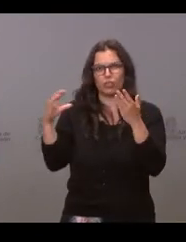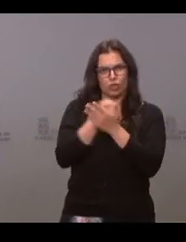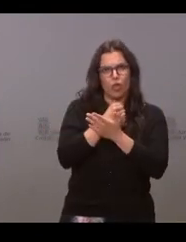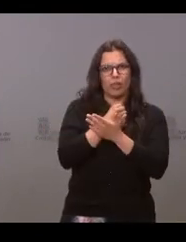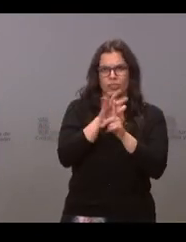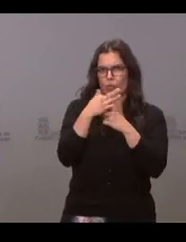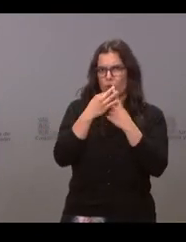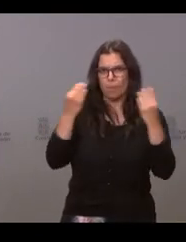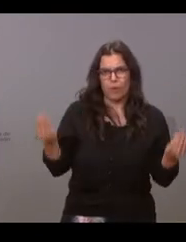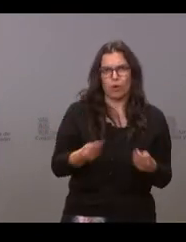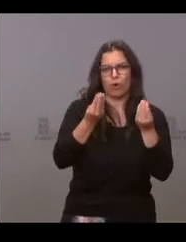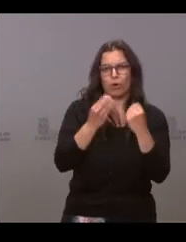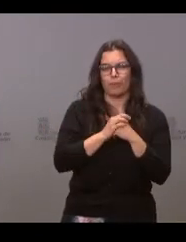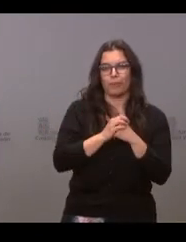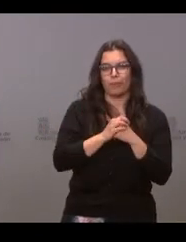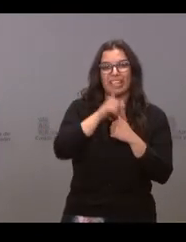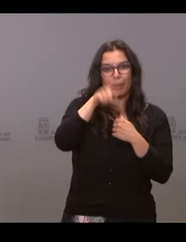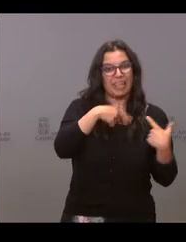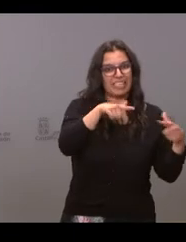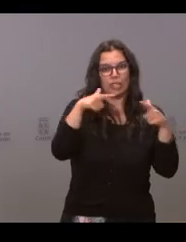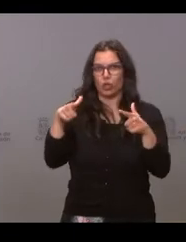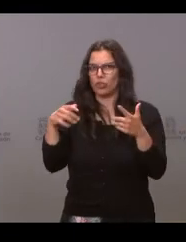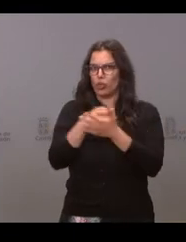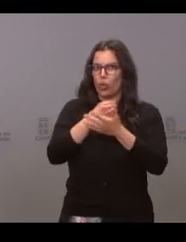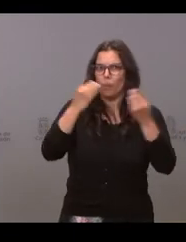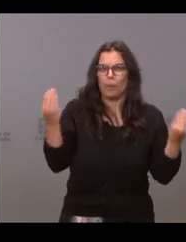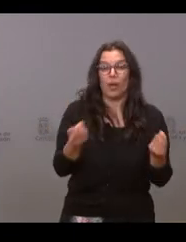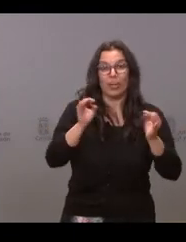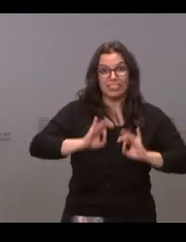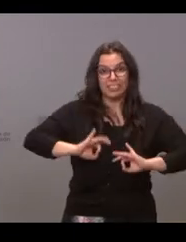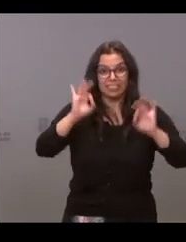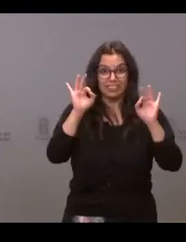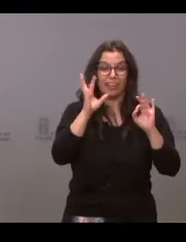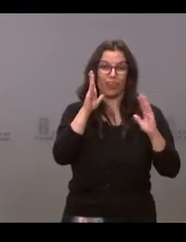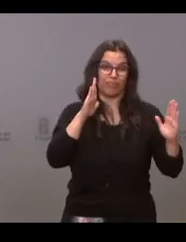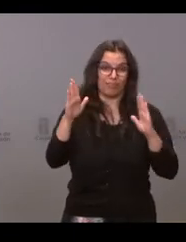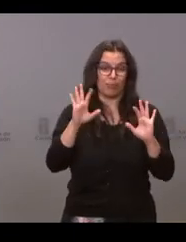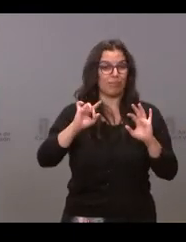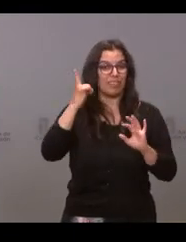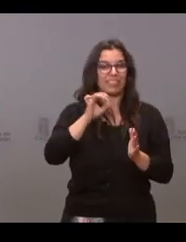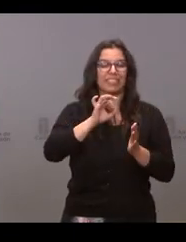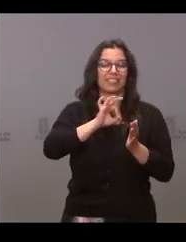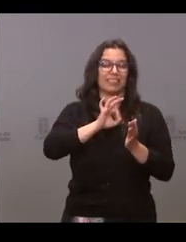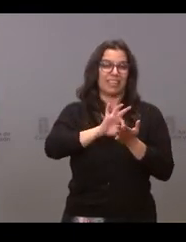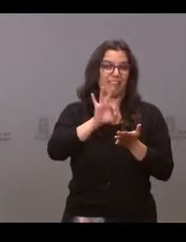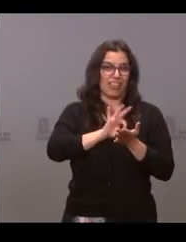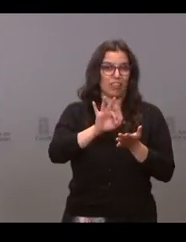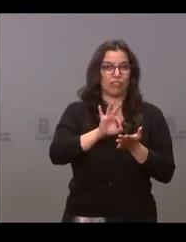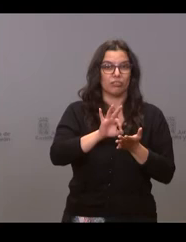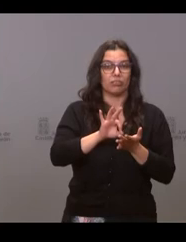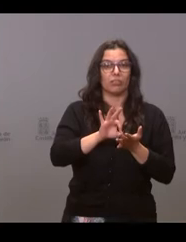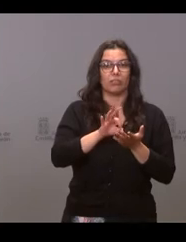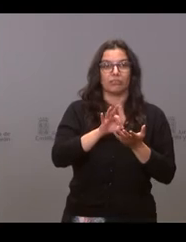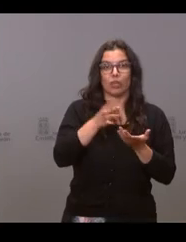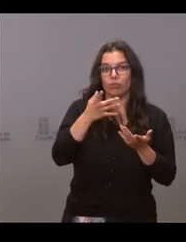descenso también en todos los sectores en especial en esta temporada en el sector servicios pero en la agricultura en la